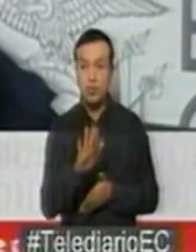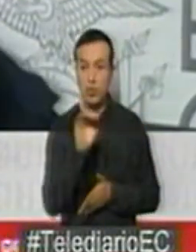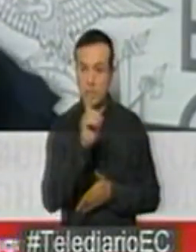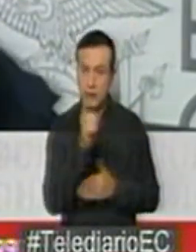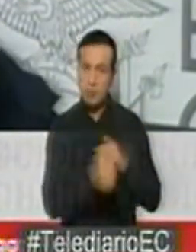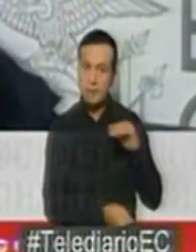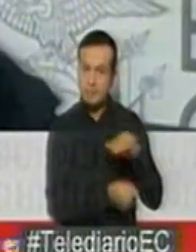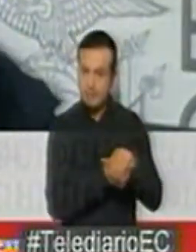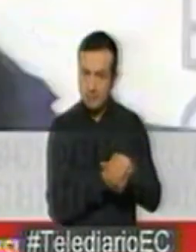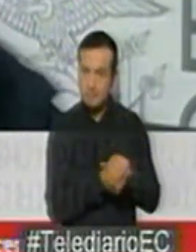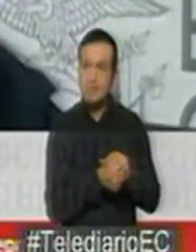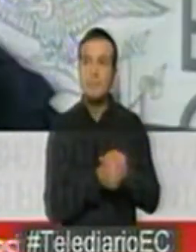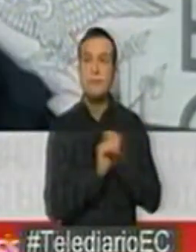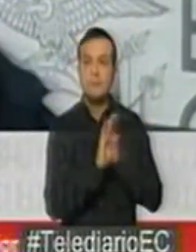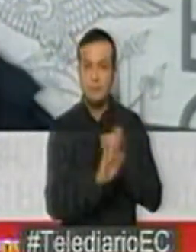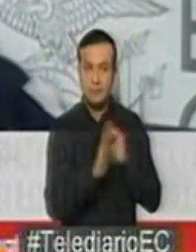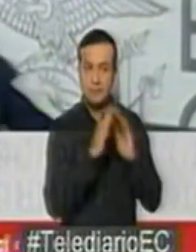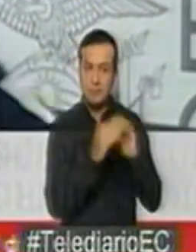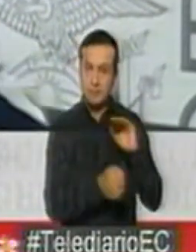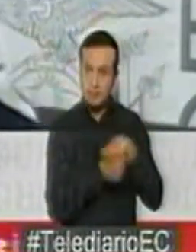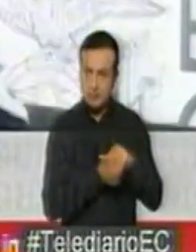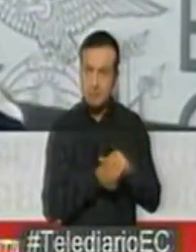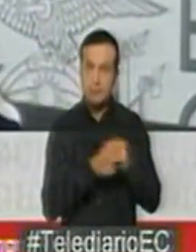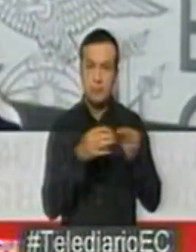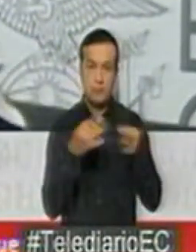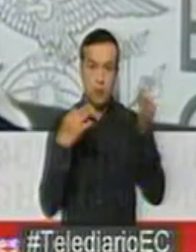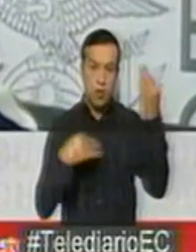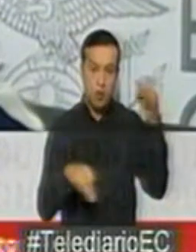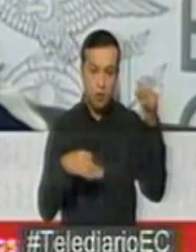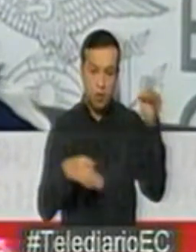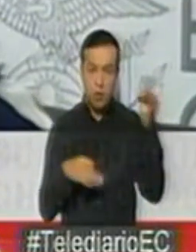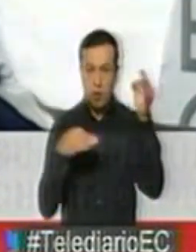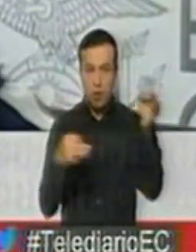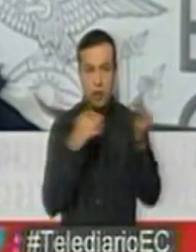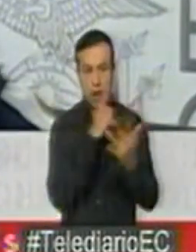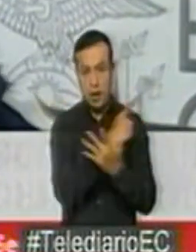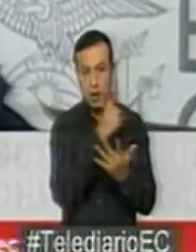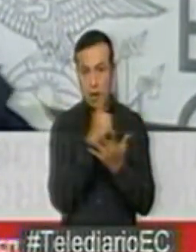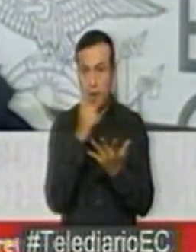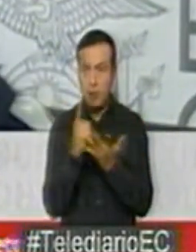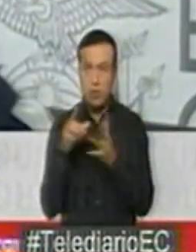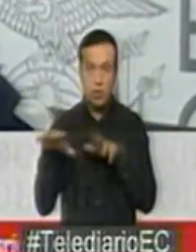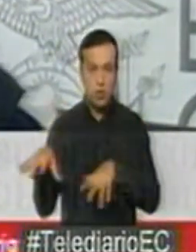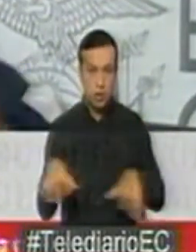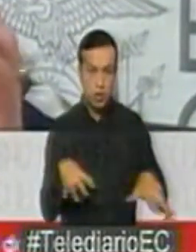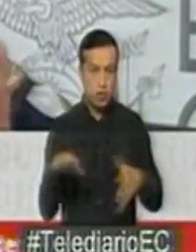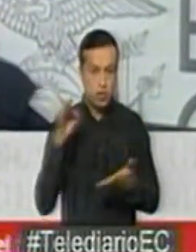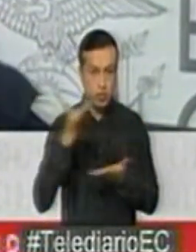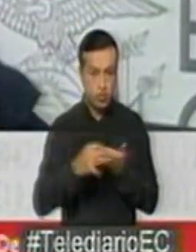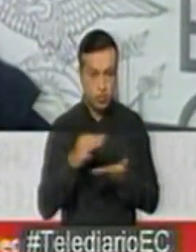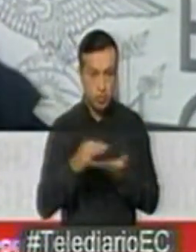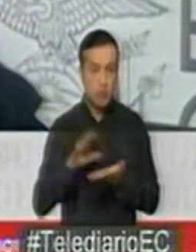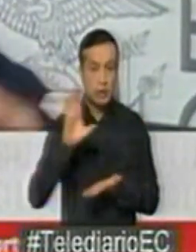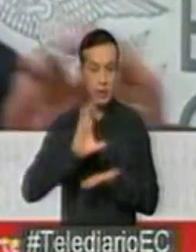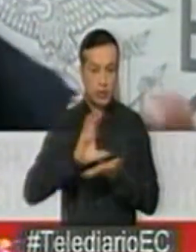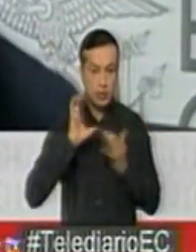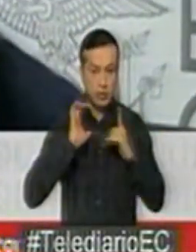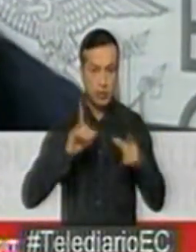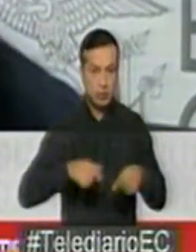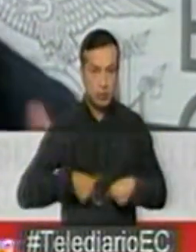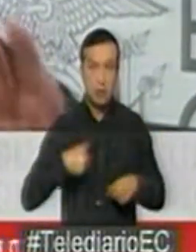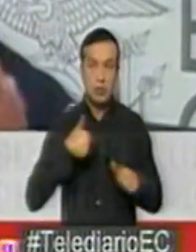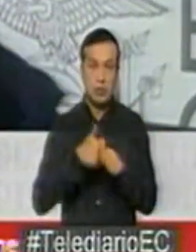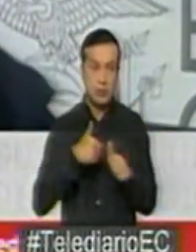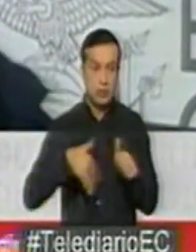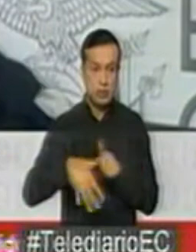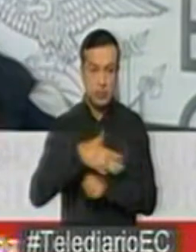vamos a tener los domicilios. Esta hoja será remitida a cada una de las coordinaciones zonales, a los centros de salud que estén más